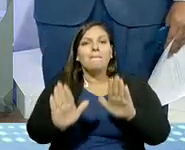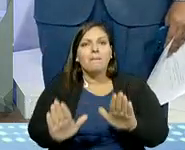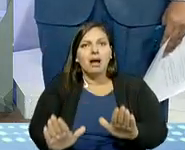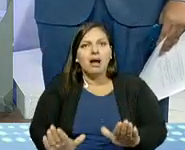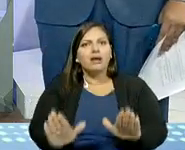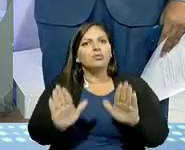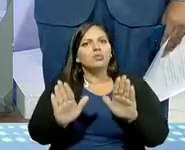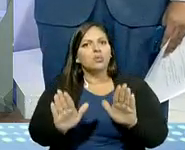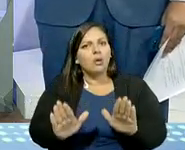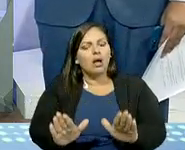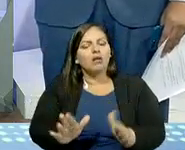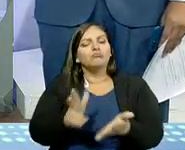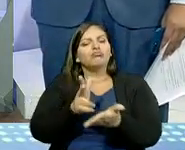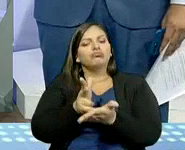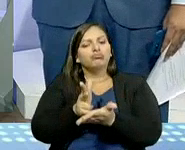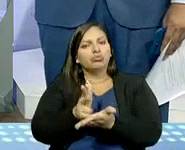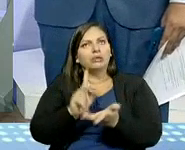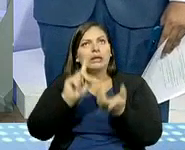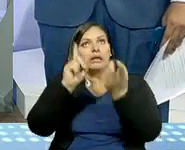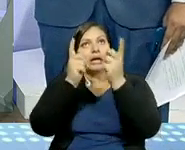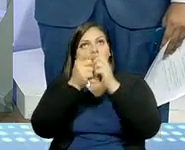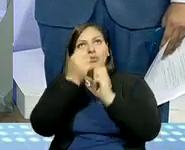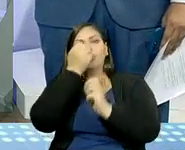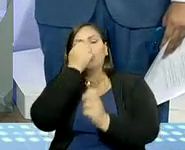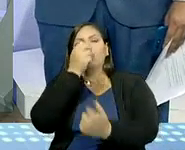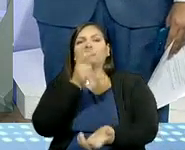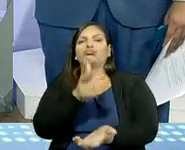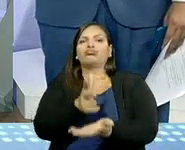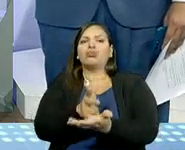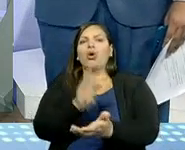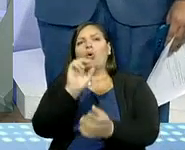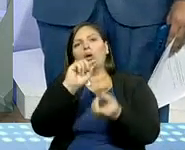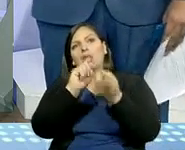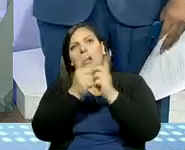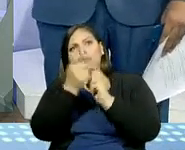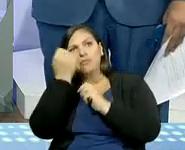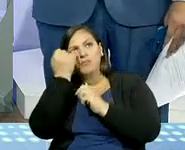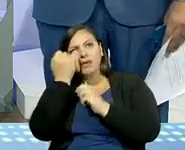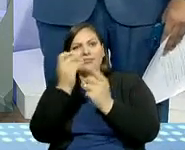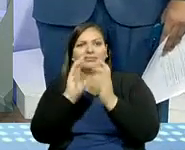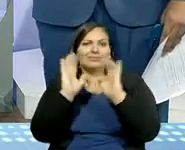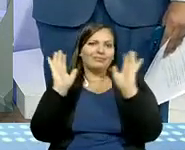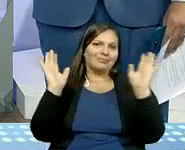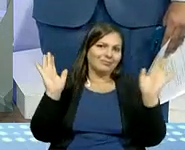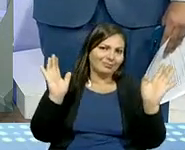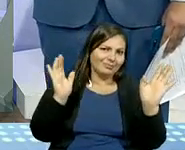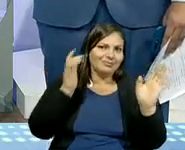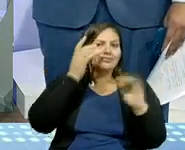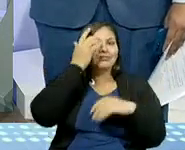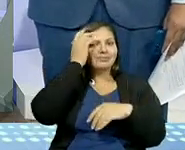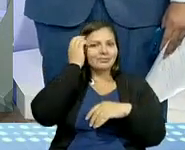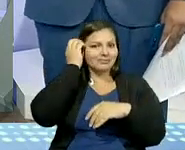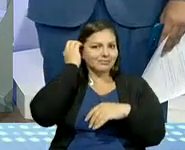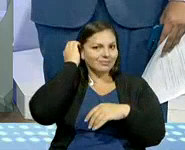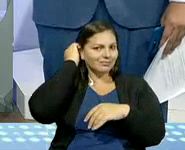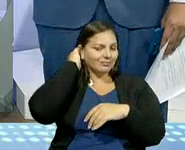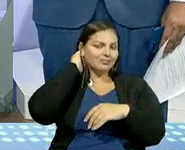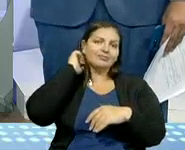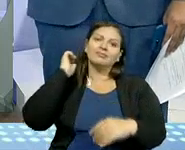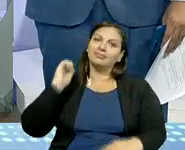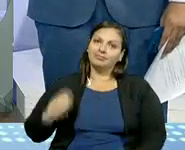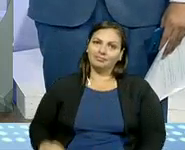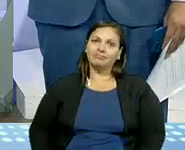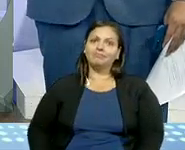y aguardar la luz roja y esperar la luz verde, perdón. Entonces, si es que nosotros no cambiamos esta situación, vamos a